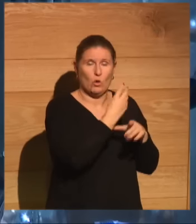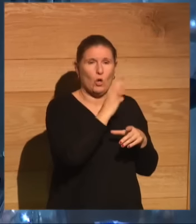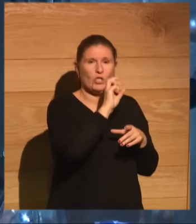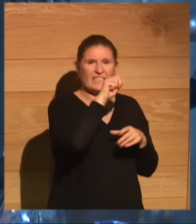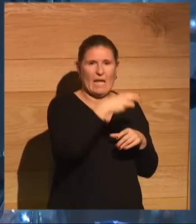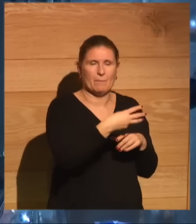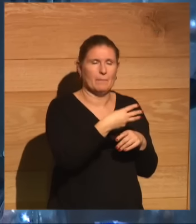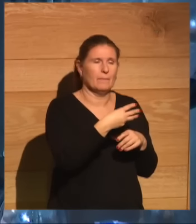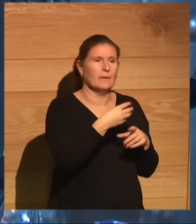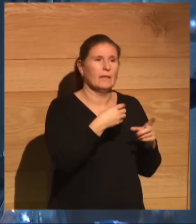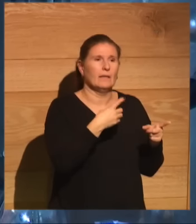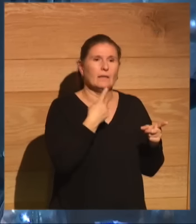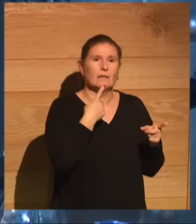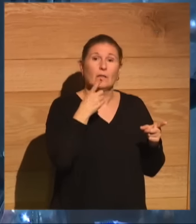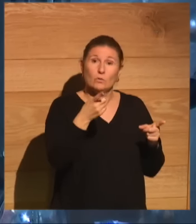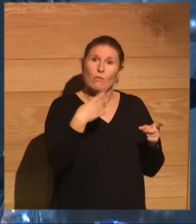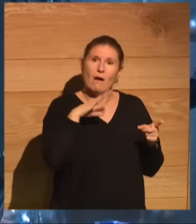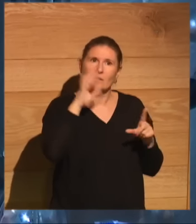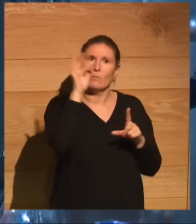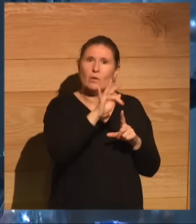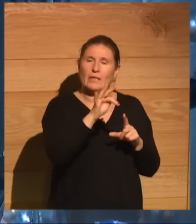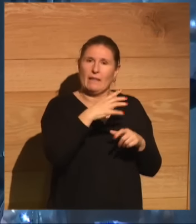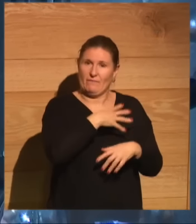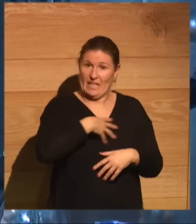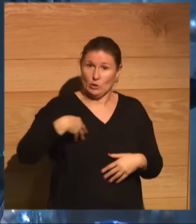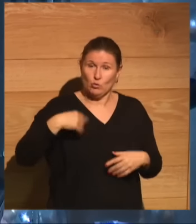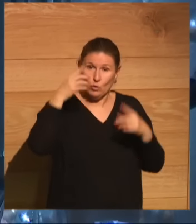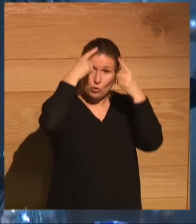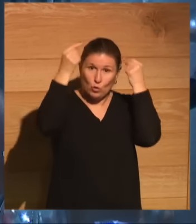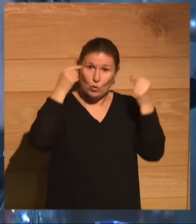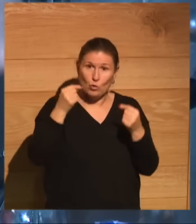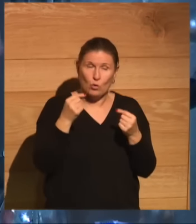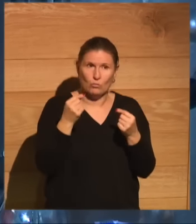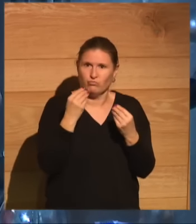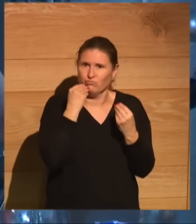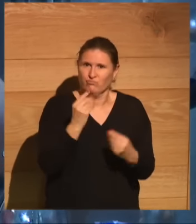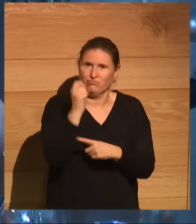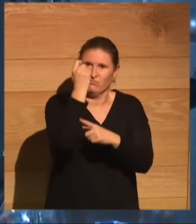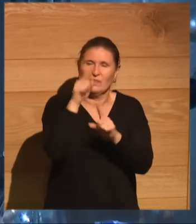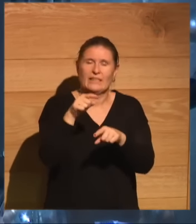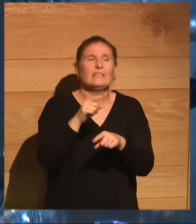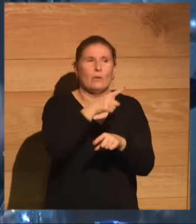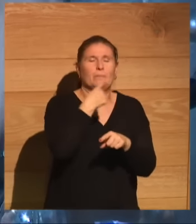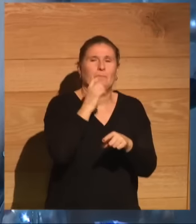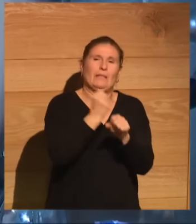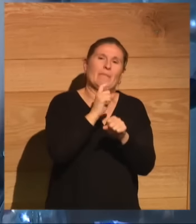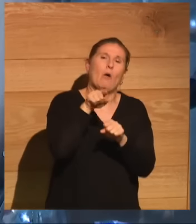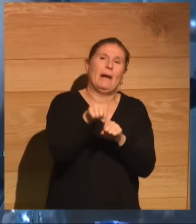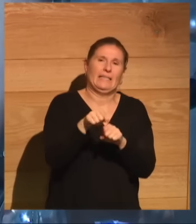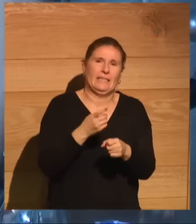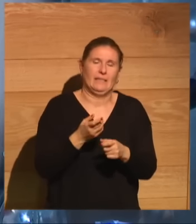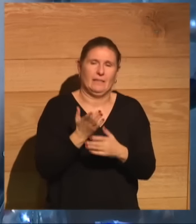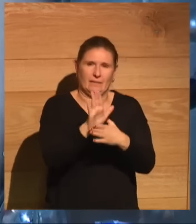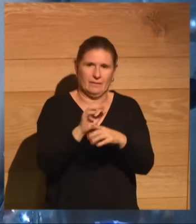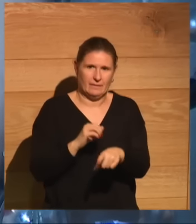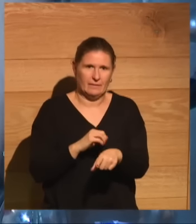¿sabes qué? Te ha ido tan bien con Beetlejuice que tenemos una cosita para ti. Y le tira encima de la mesa, ¡plach! Y le tira encima de la mesa a Batman. A